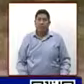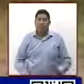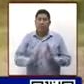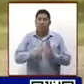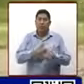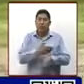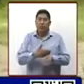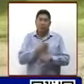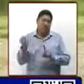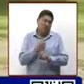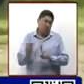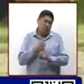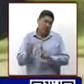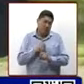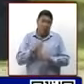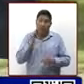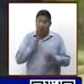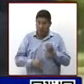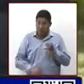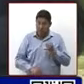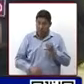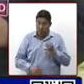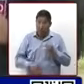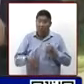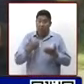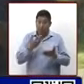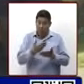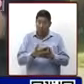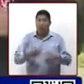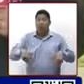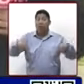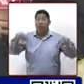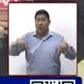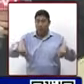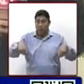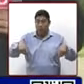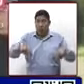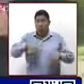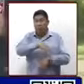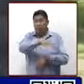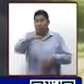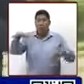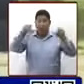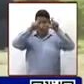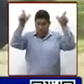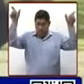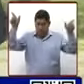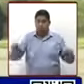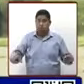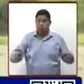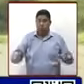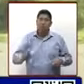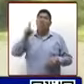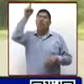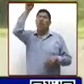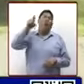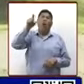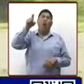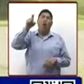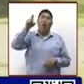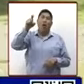Tras varias horas de tortura, finalmente llegan hasta esta cancha. En este arco, cuelgan a Ariel